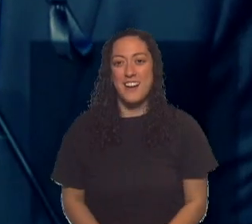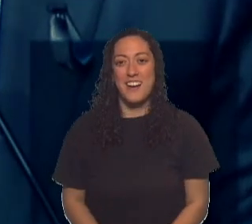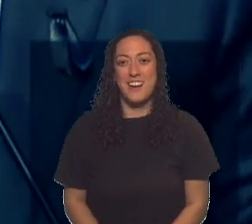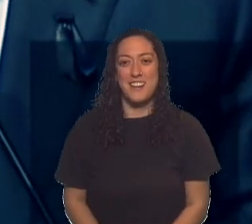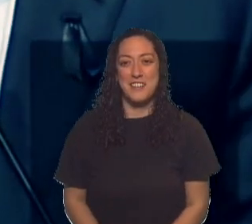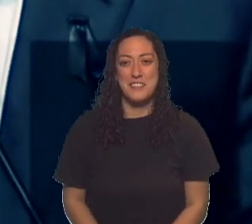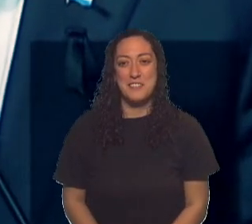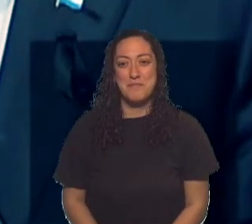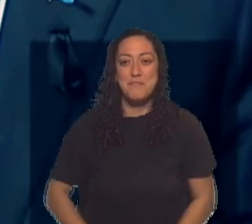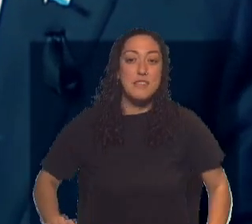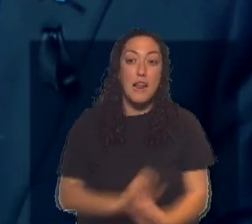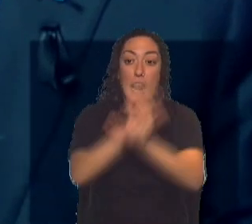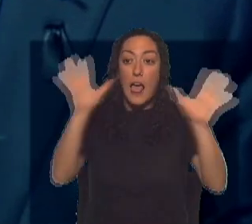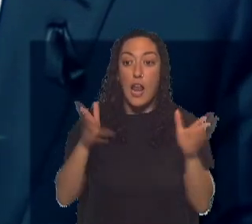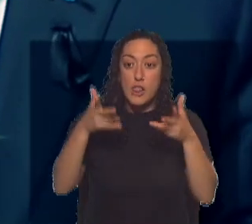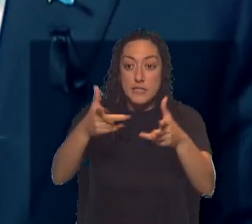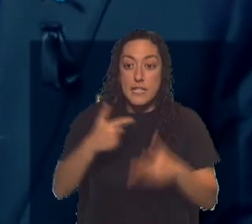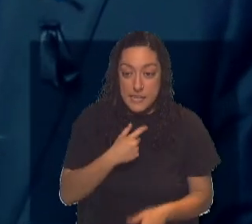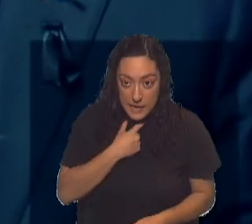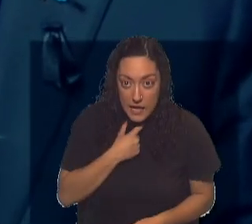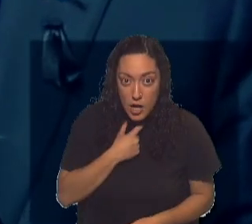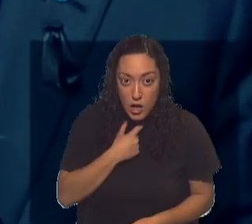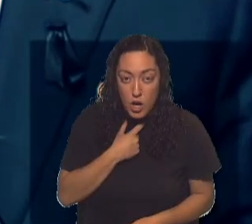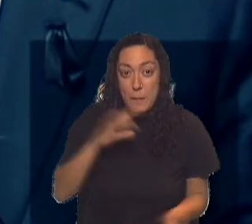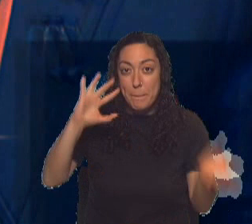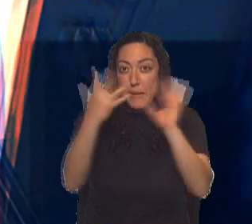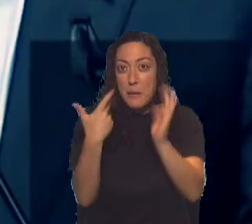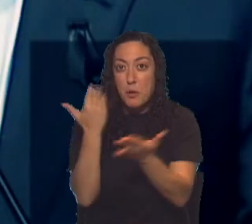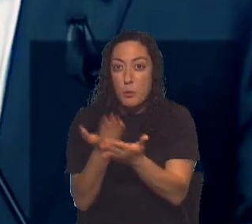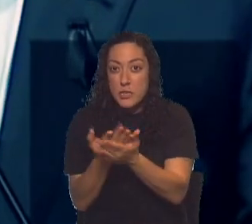quiero dejar claro lo que planteando